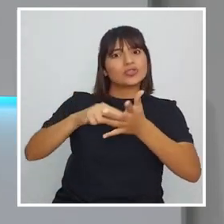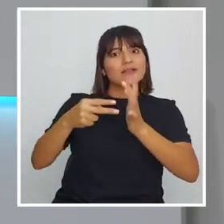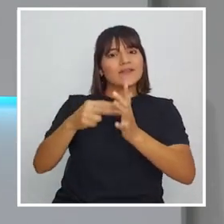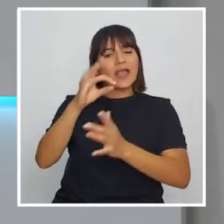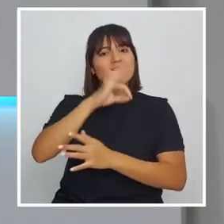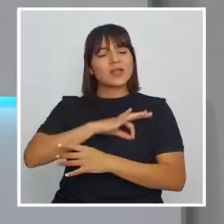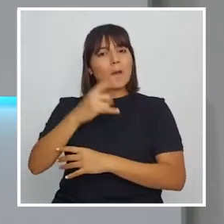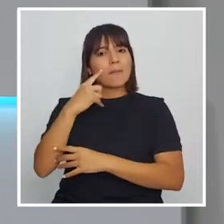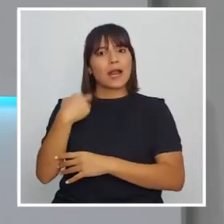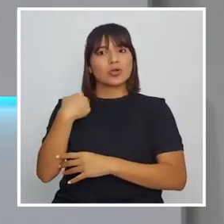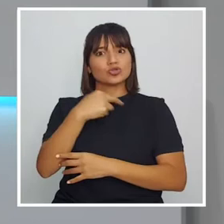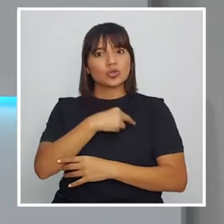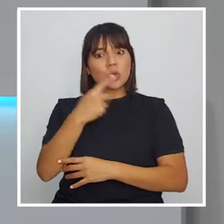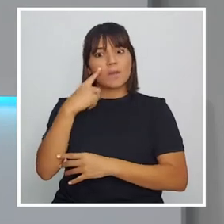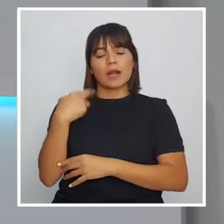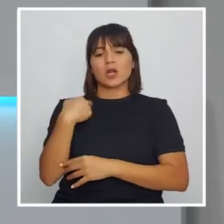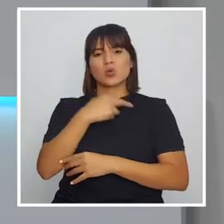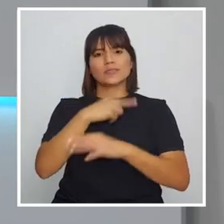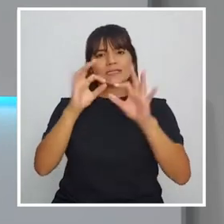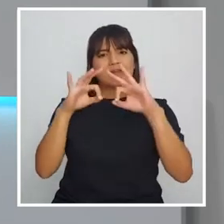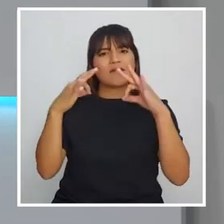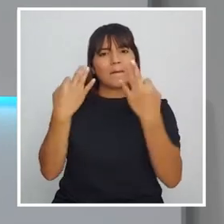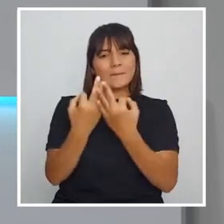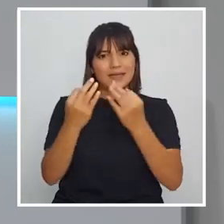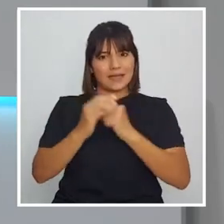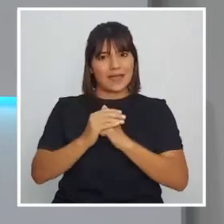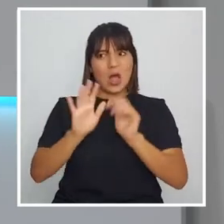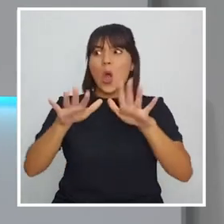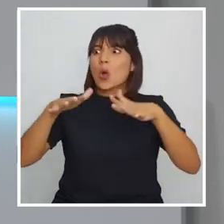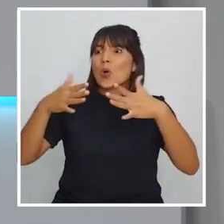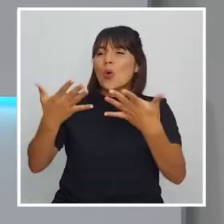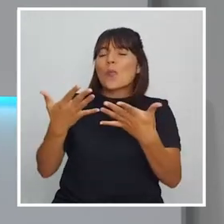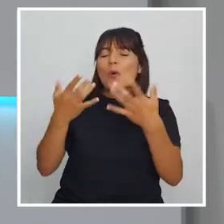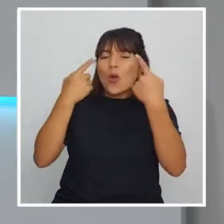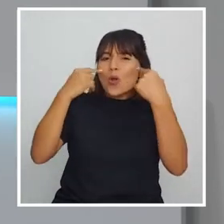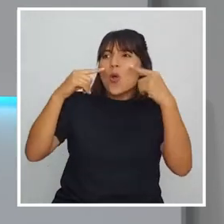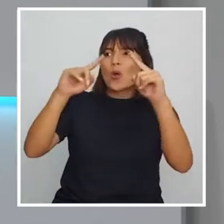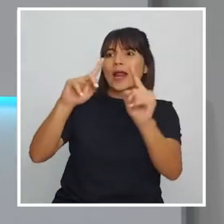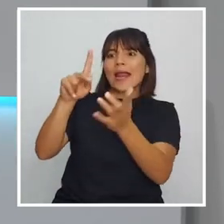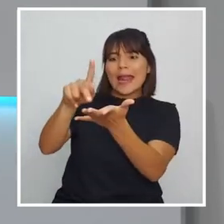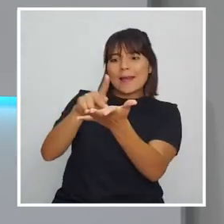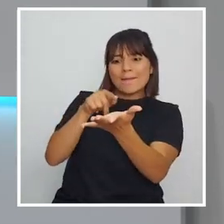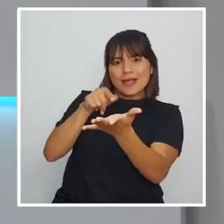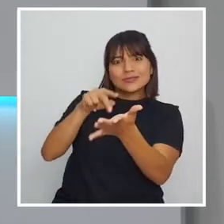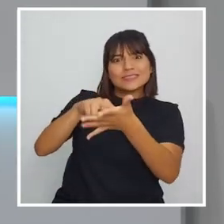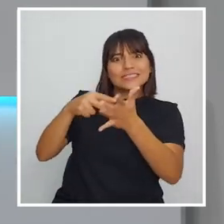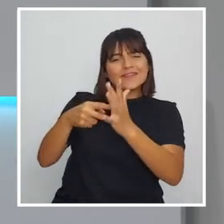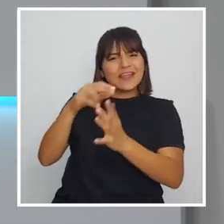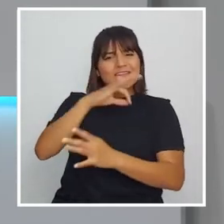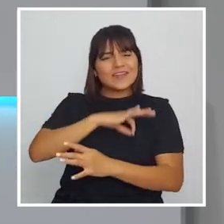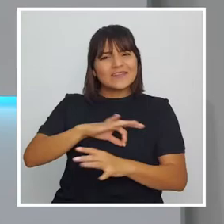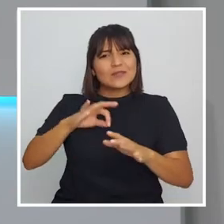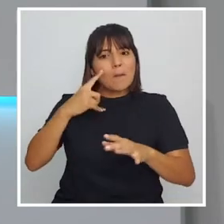para nuestras personas cercanas, cómo hacer que ese pago sea algo beneficioso.